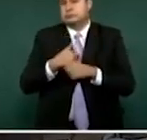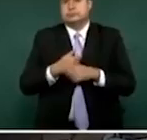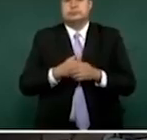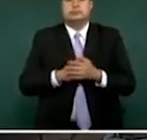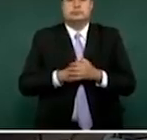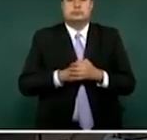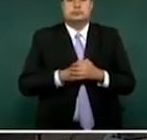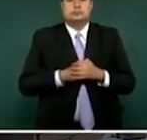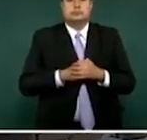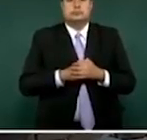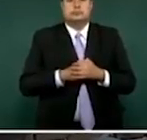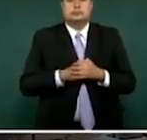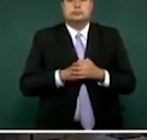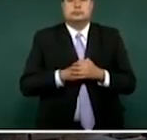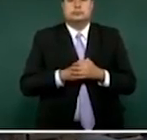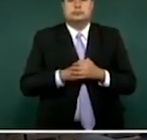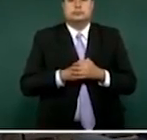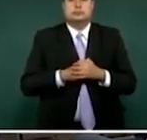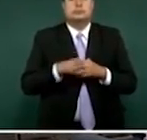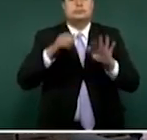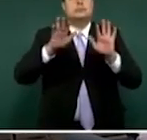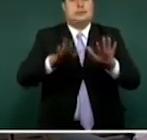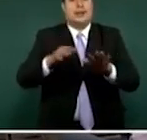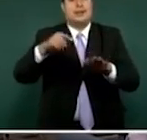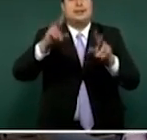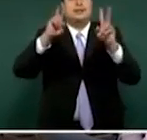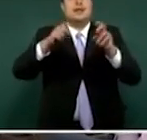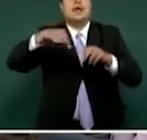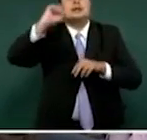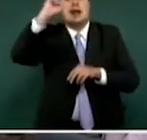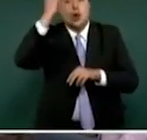Miren, vamos a San Luis.